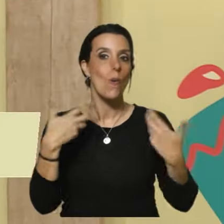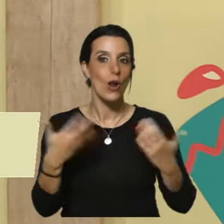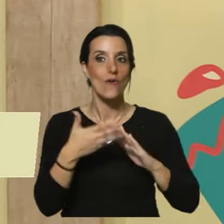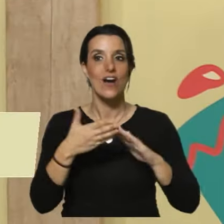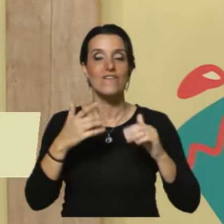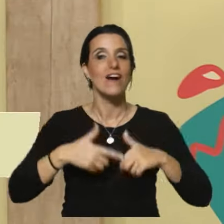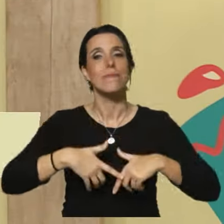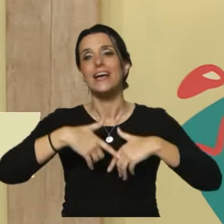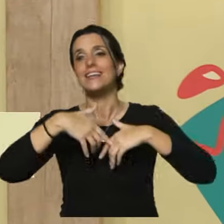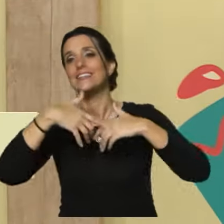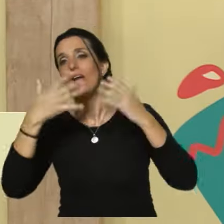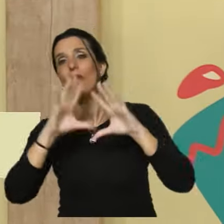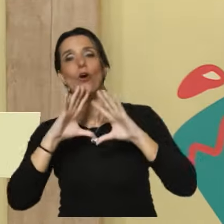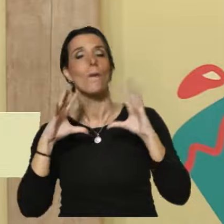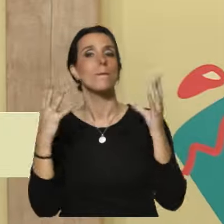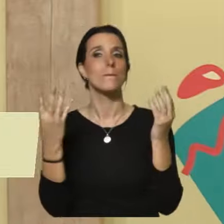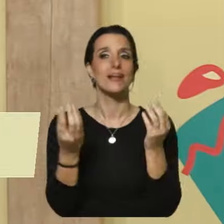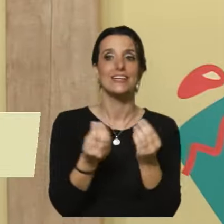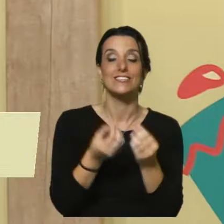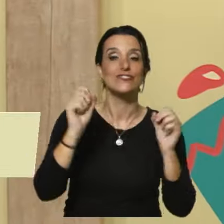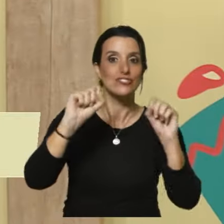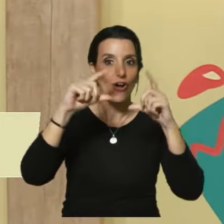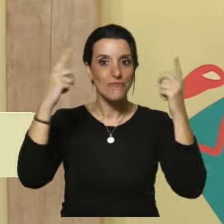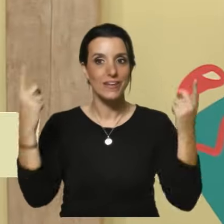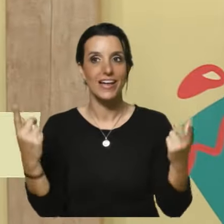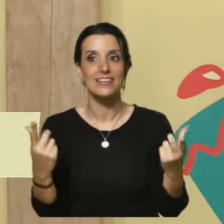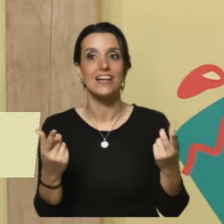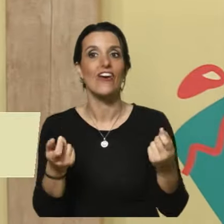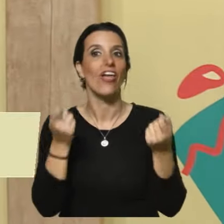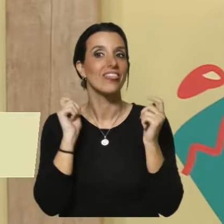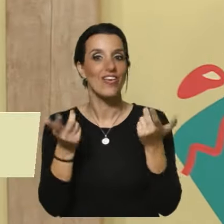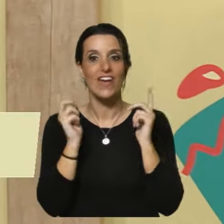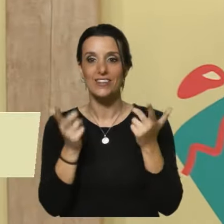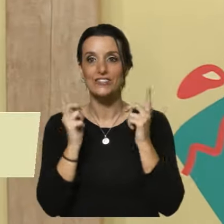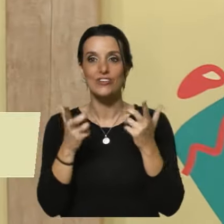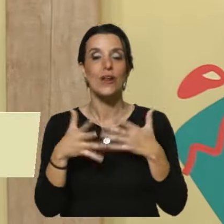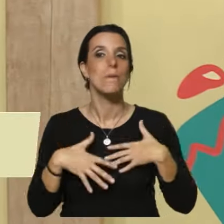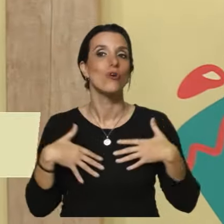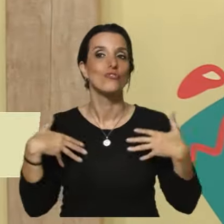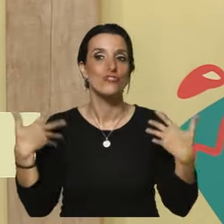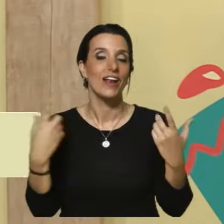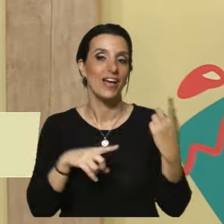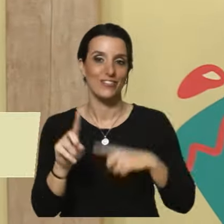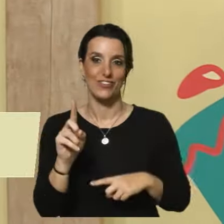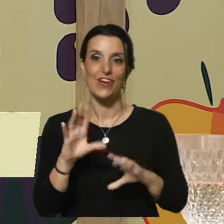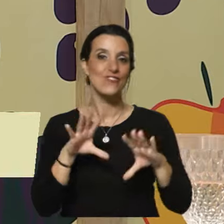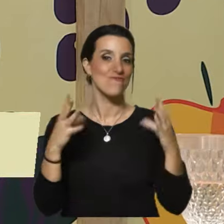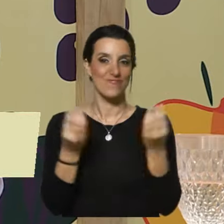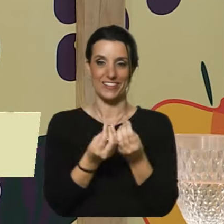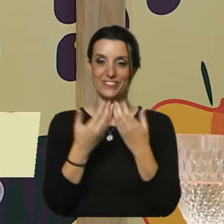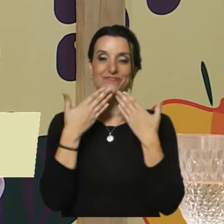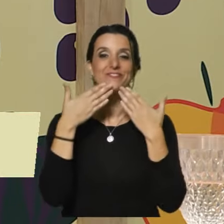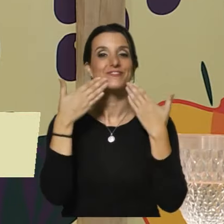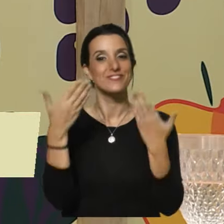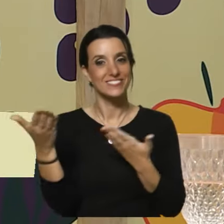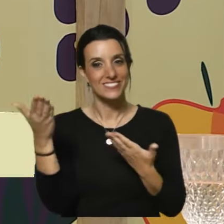ser un espectáculo completísimo con sorpresas con diversión con emoción Así que va a ser completito un placer